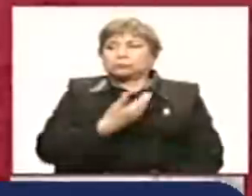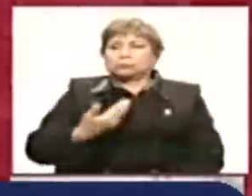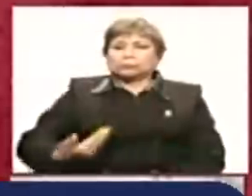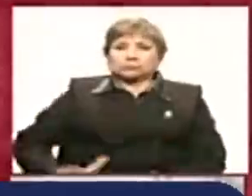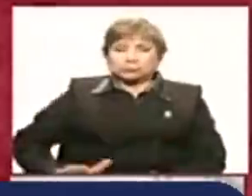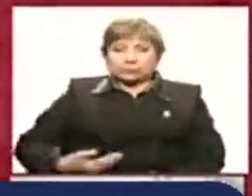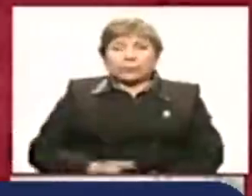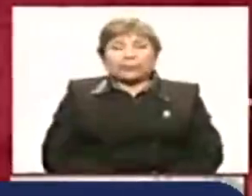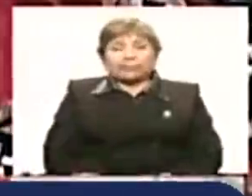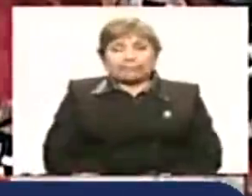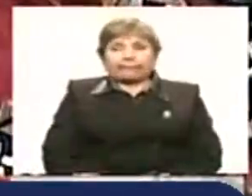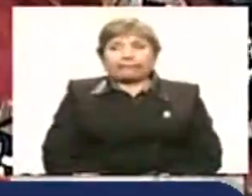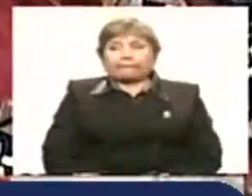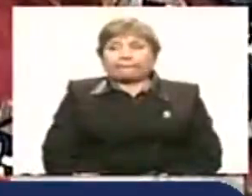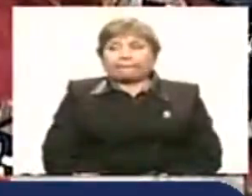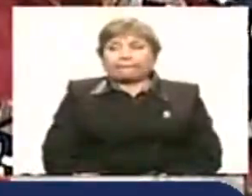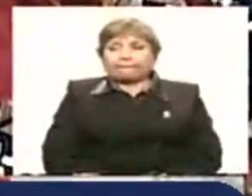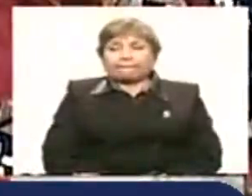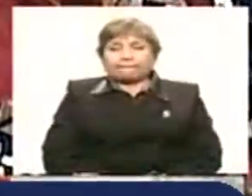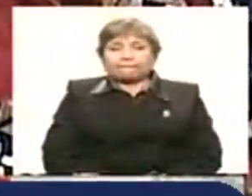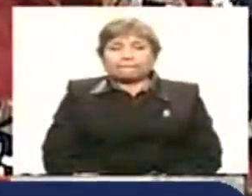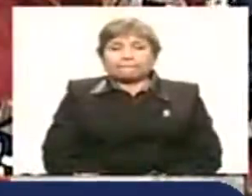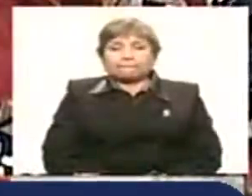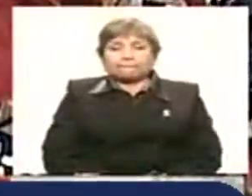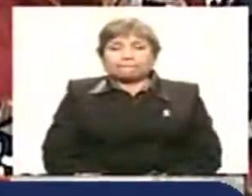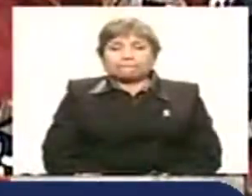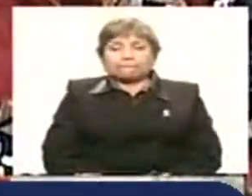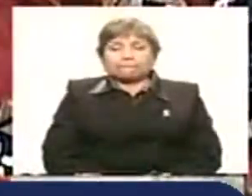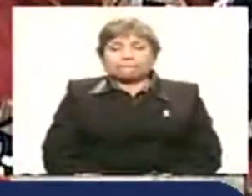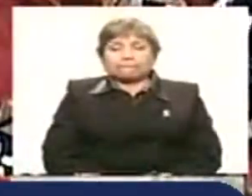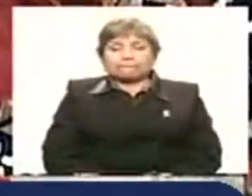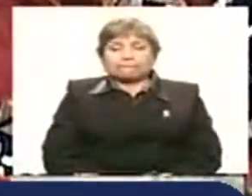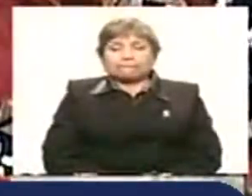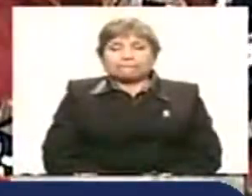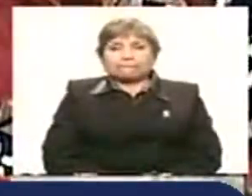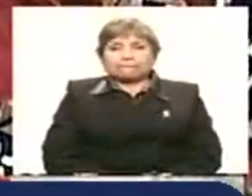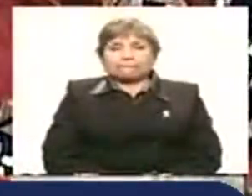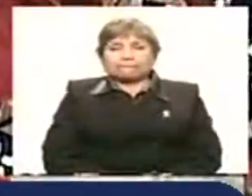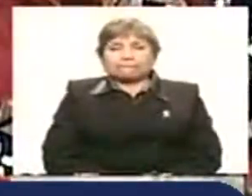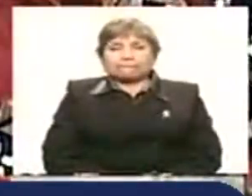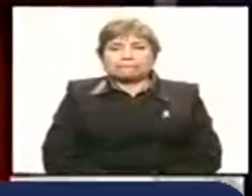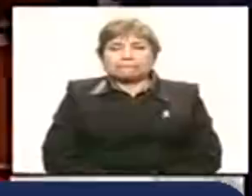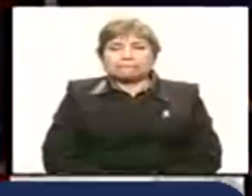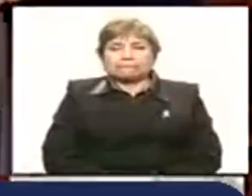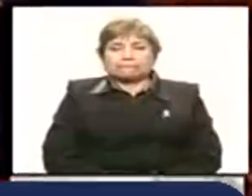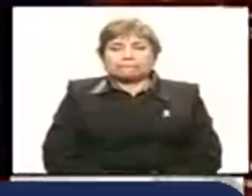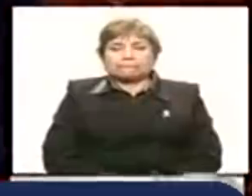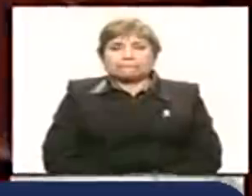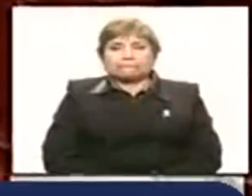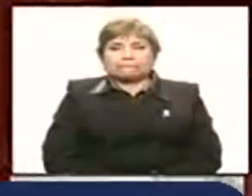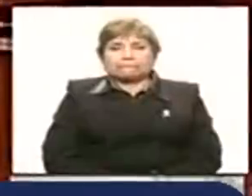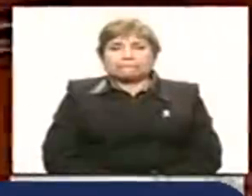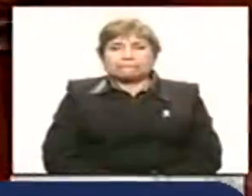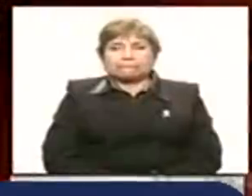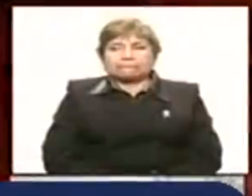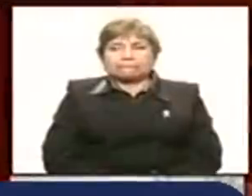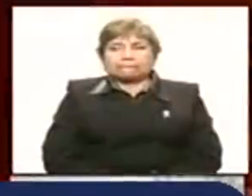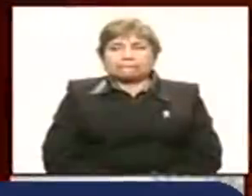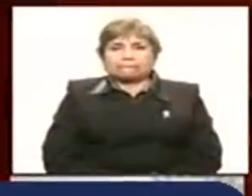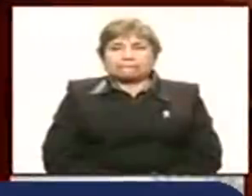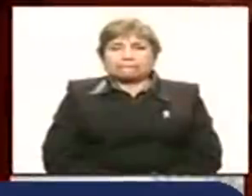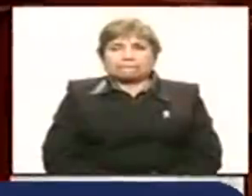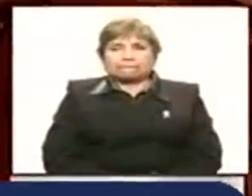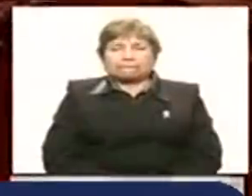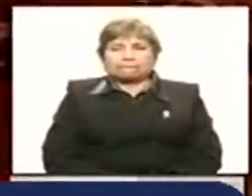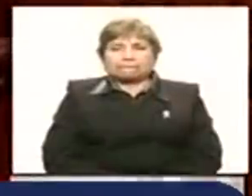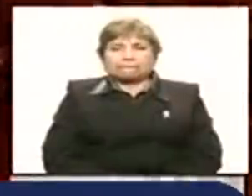los demás parlamentarios levantando ambas manos. Es RPP en directo. Va llegando ya hacia la ubicación